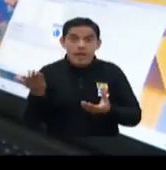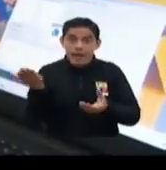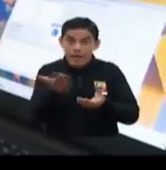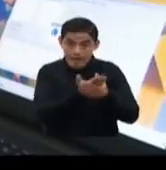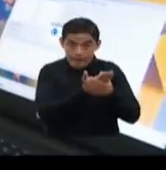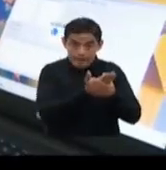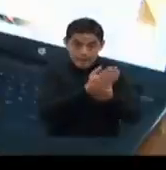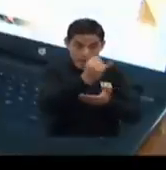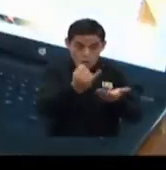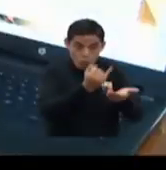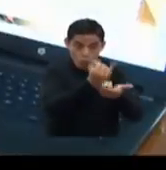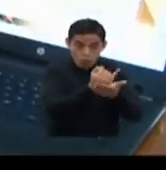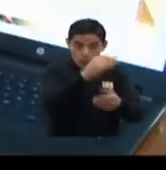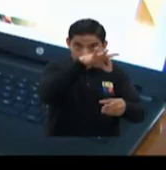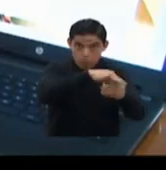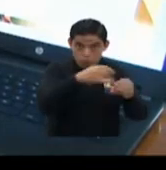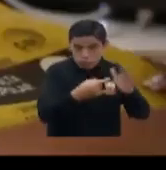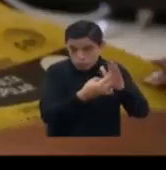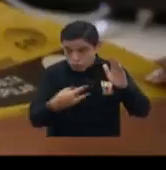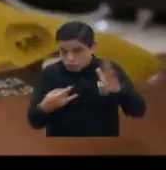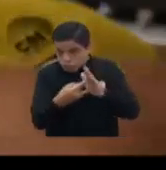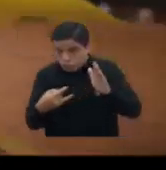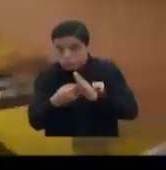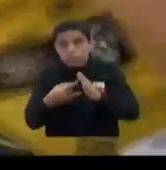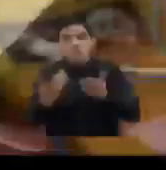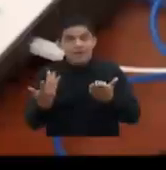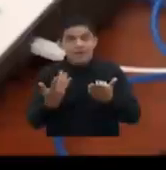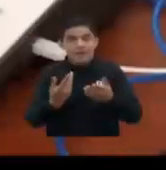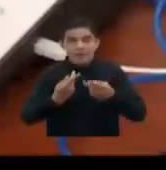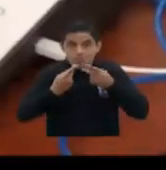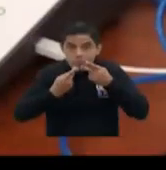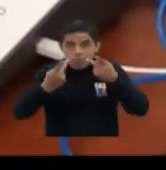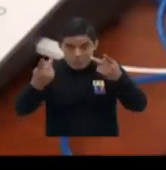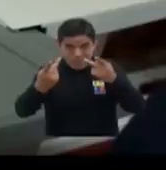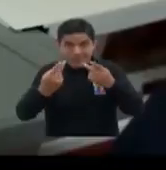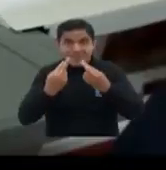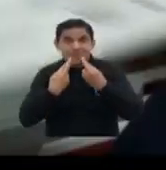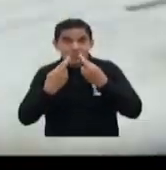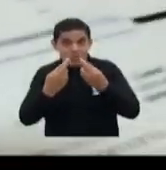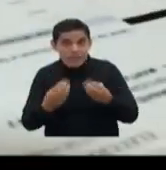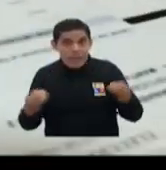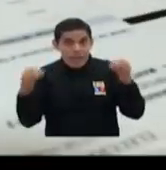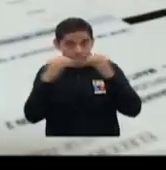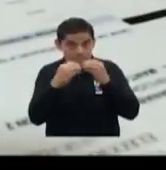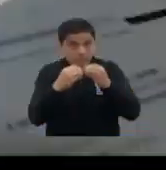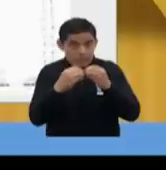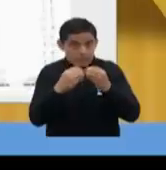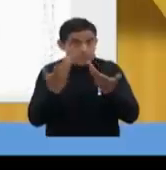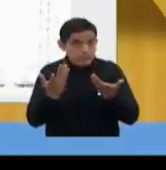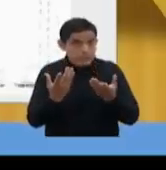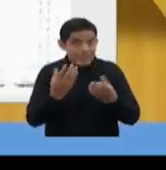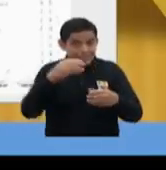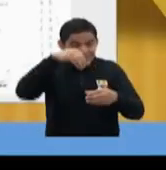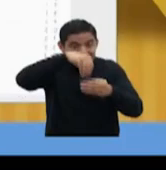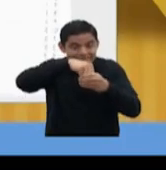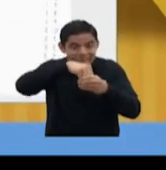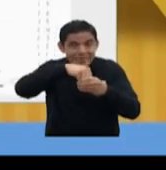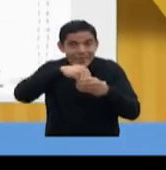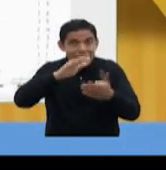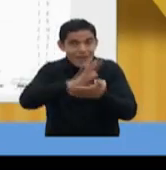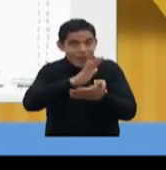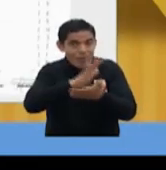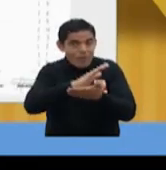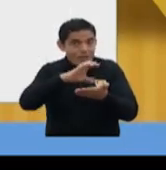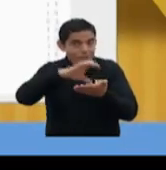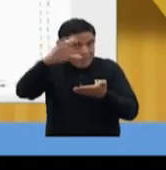actas escrutadas en las juntas receptoras del voto son escaneadas en los recintos de transmisión y publicación de resultados, espacios dispuestos dentro de los mismos